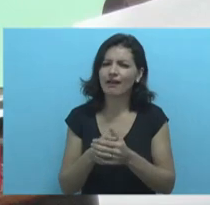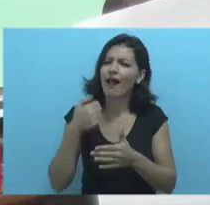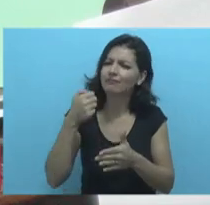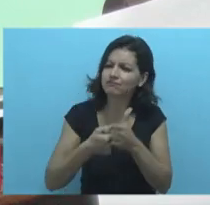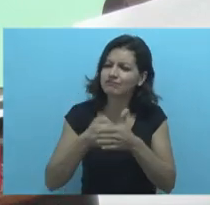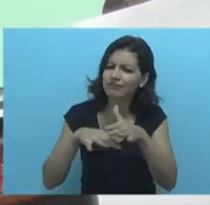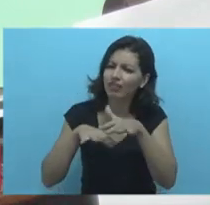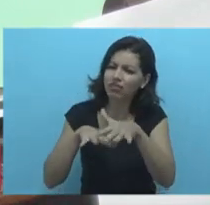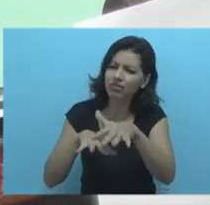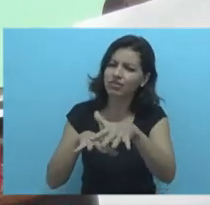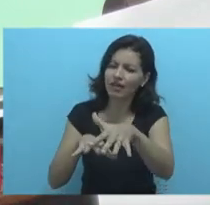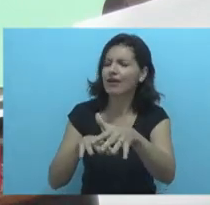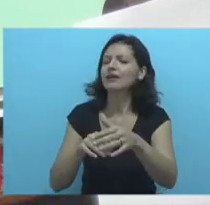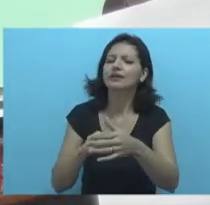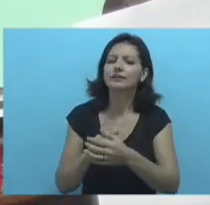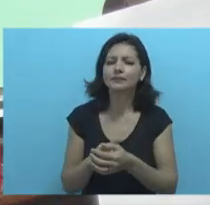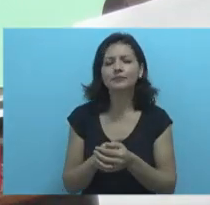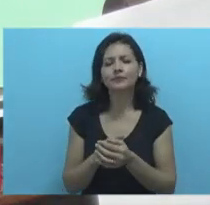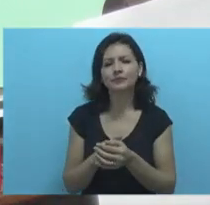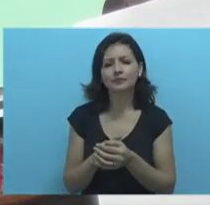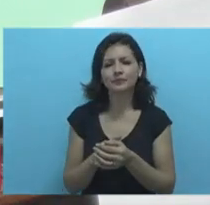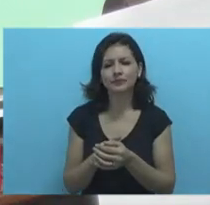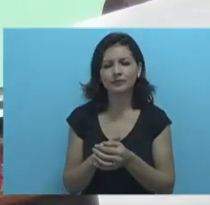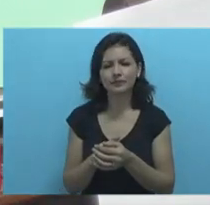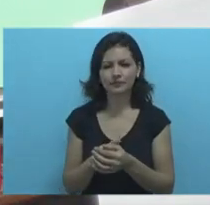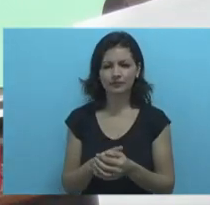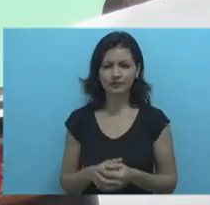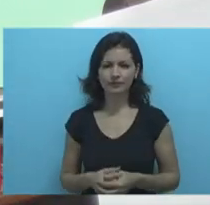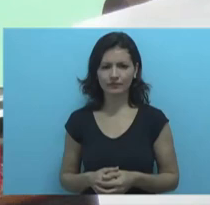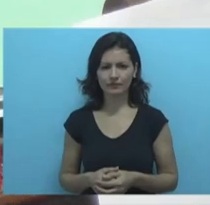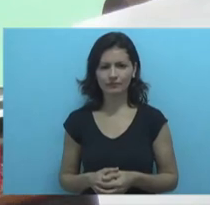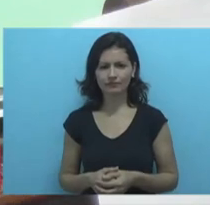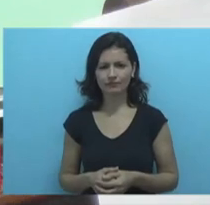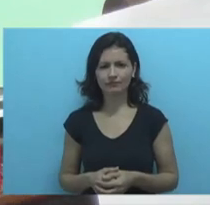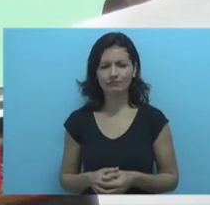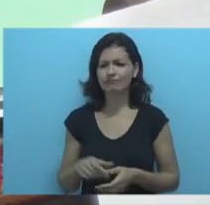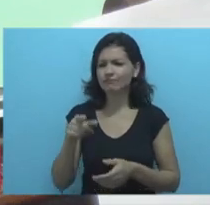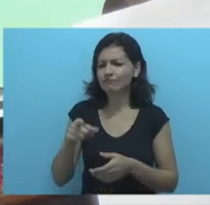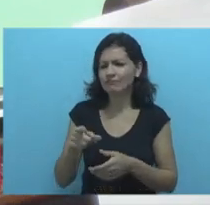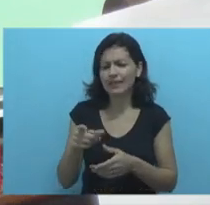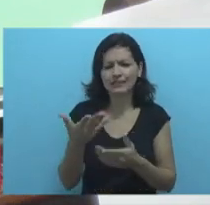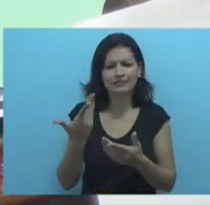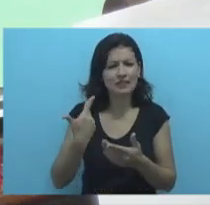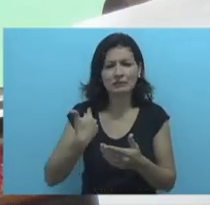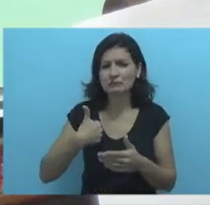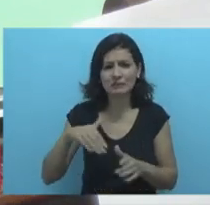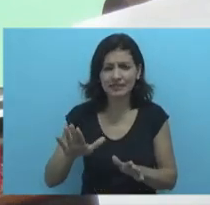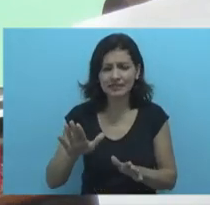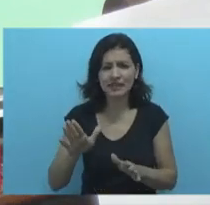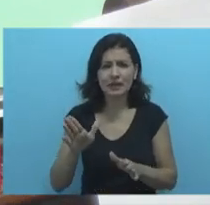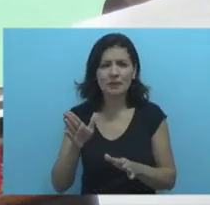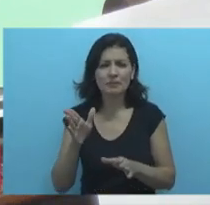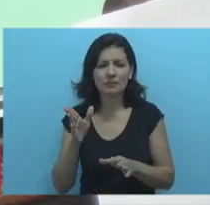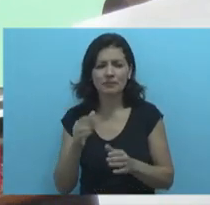militante, de esa persona que no le gusta, austera, humilde, que